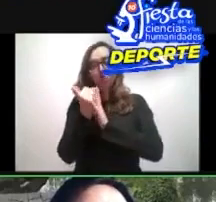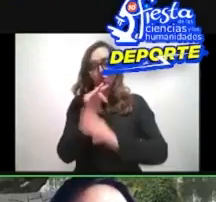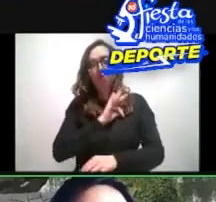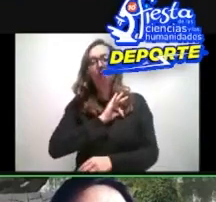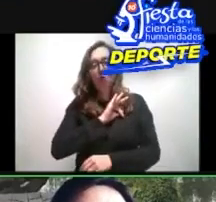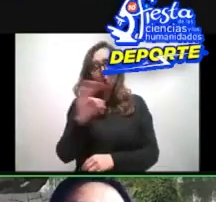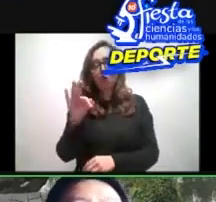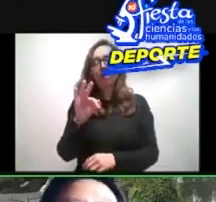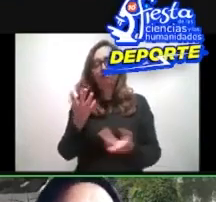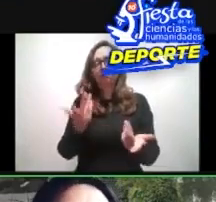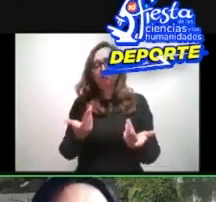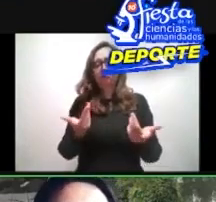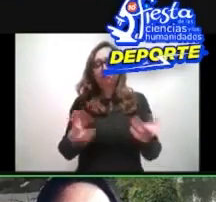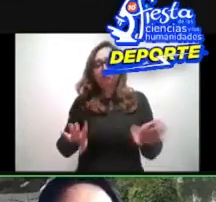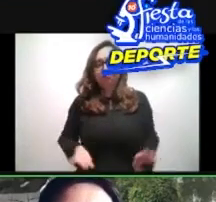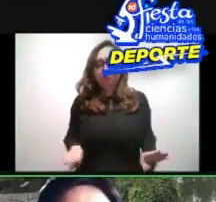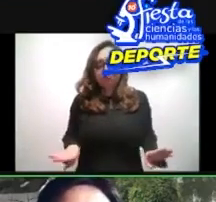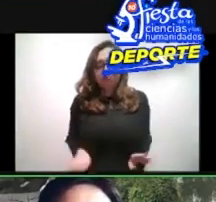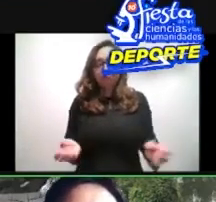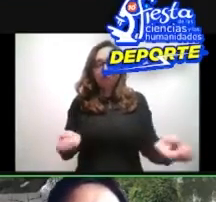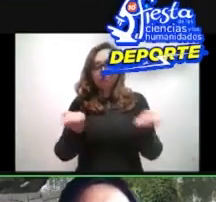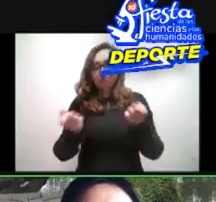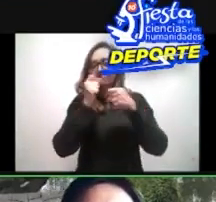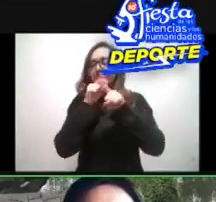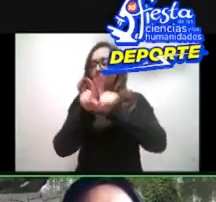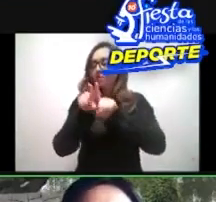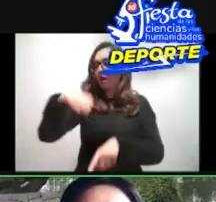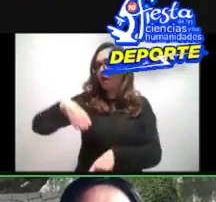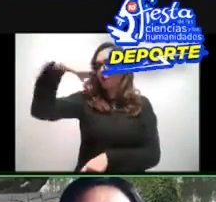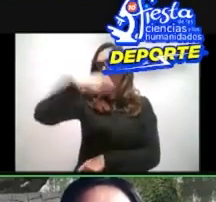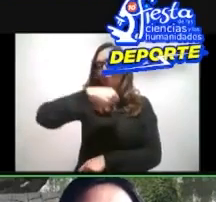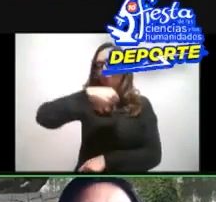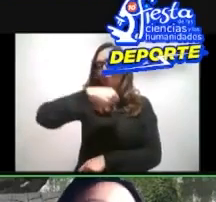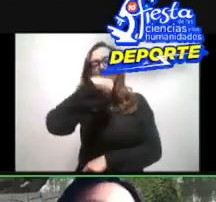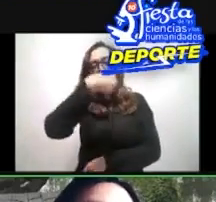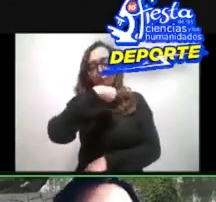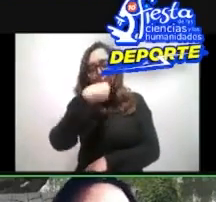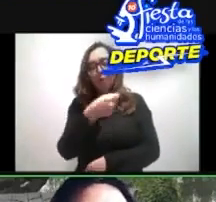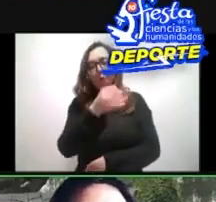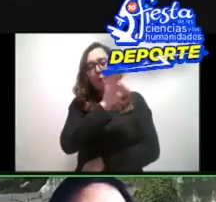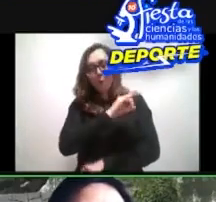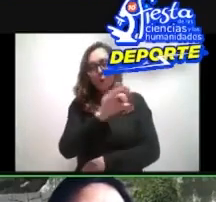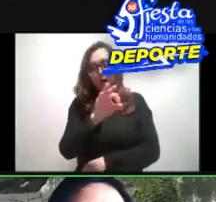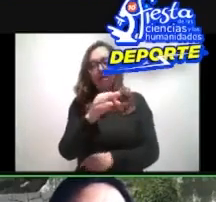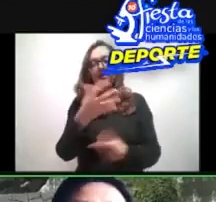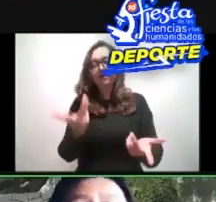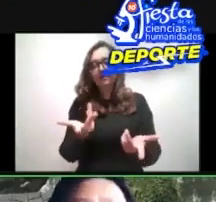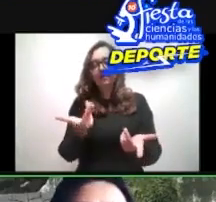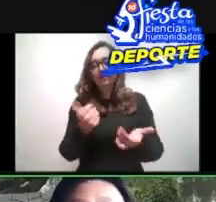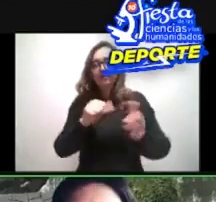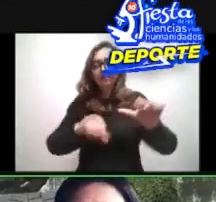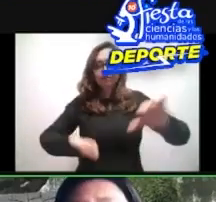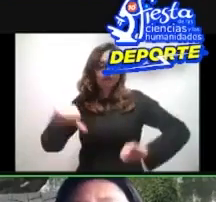funcionamiento ejecutivo, incluso en adultos mayores. Cuando estábamos viendo que también es muy importante hacer esta actividad física,